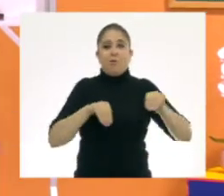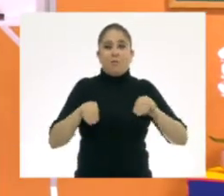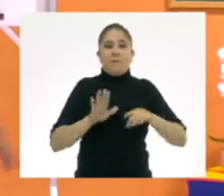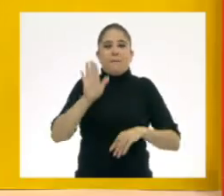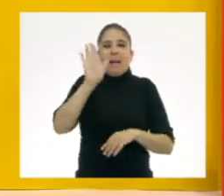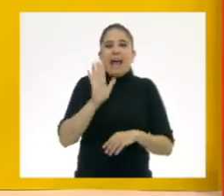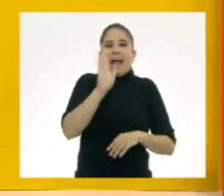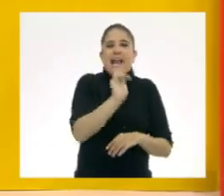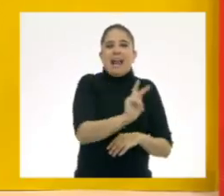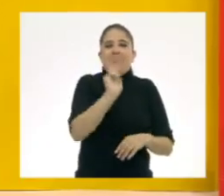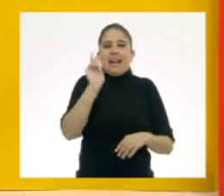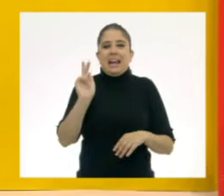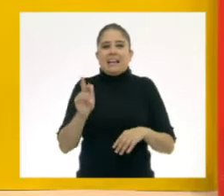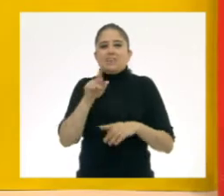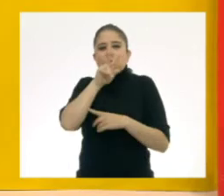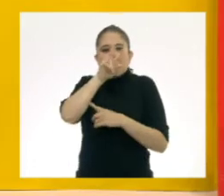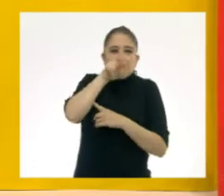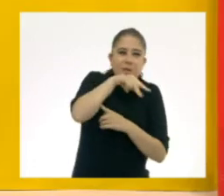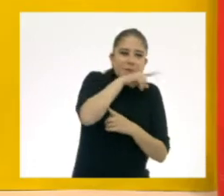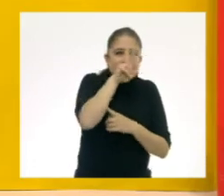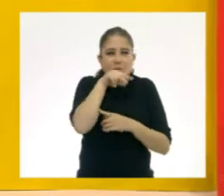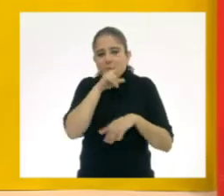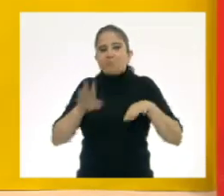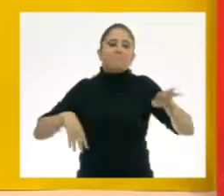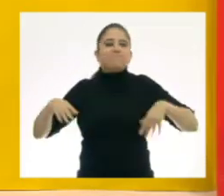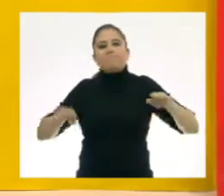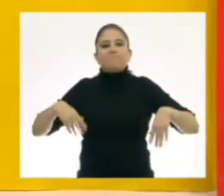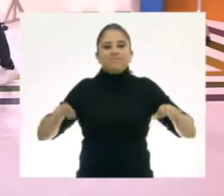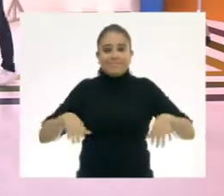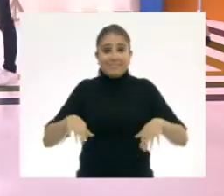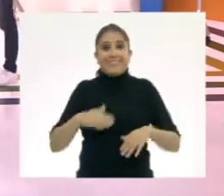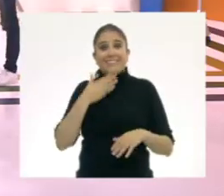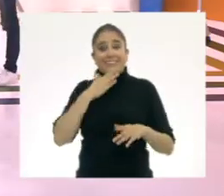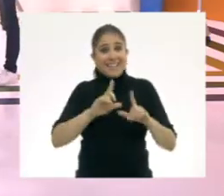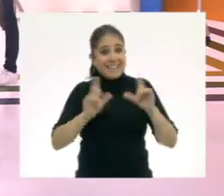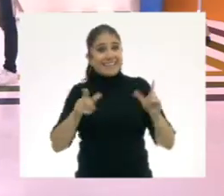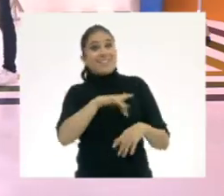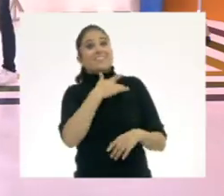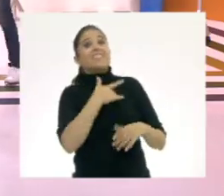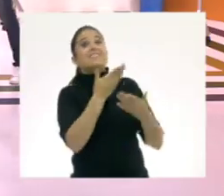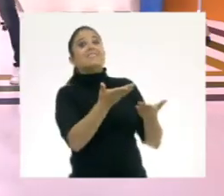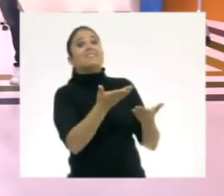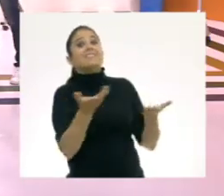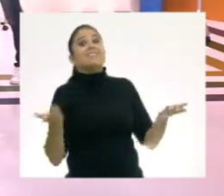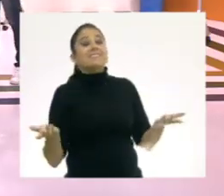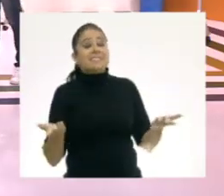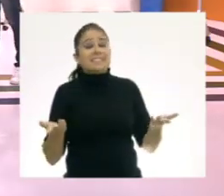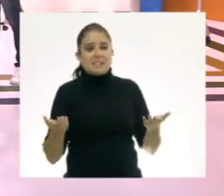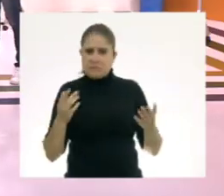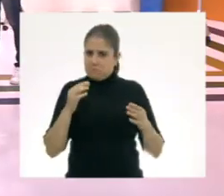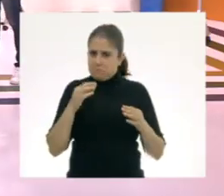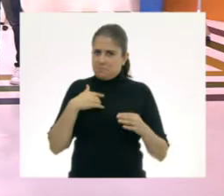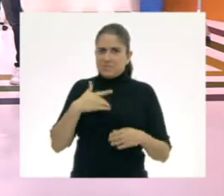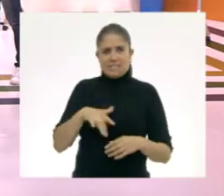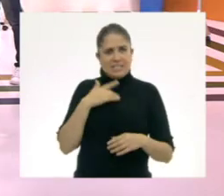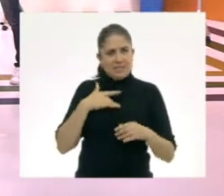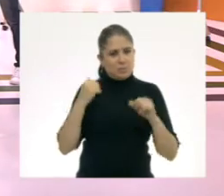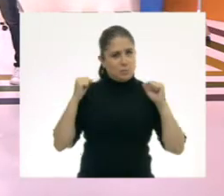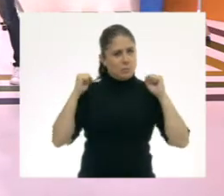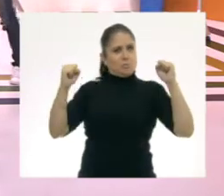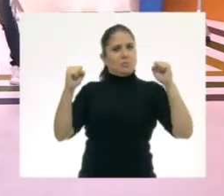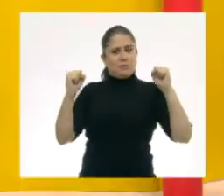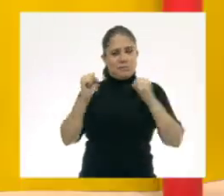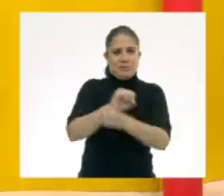un cascabel. Listo. Muy bien, ¿cómo te sientes ahora antes de esta primera actividad? Ay, está como